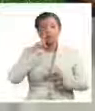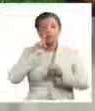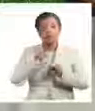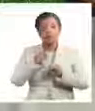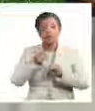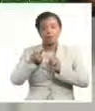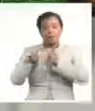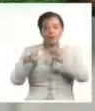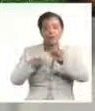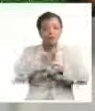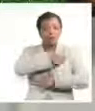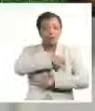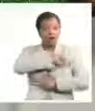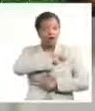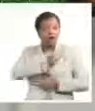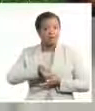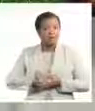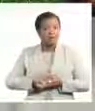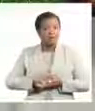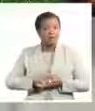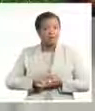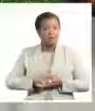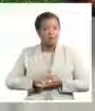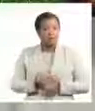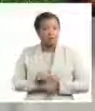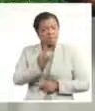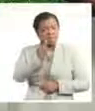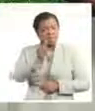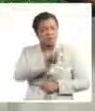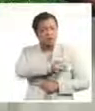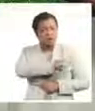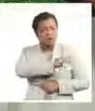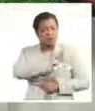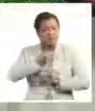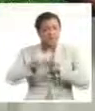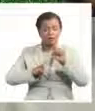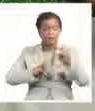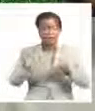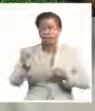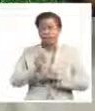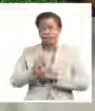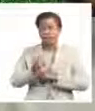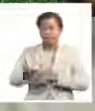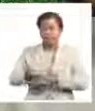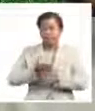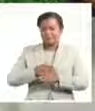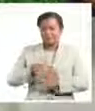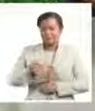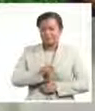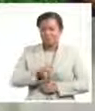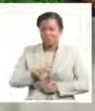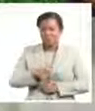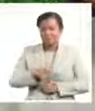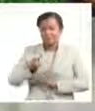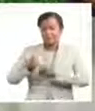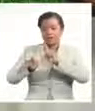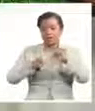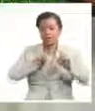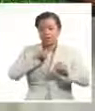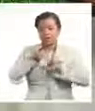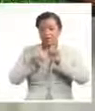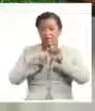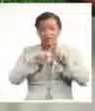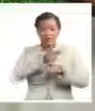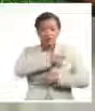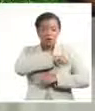y esta no es la primera vez que se hace se viene haciendo desde la construcción de la estrategia Nacional del béisbol con el inolvidable comisionado